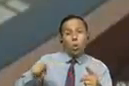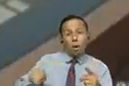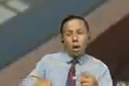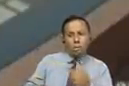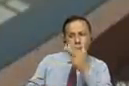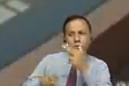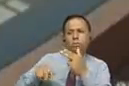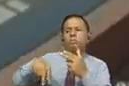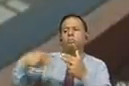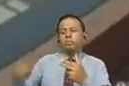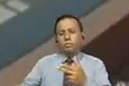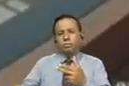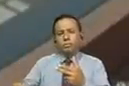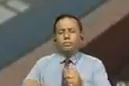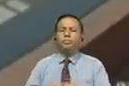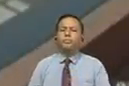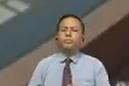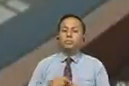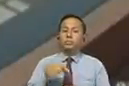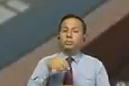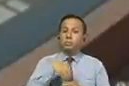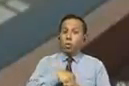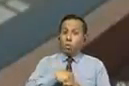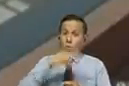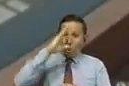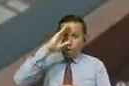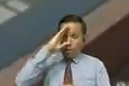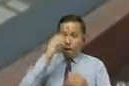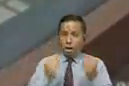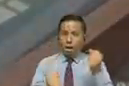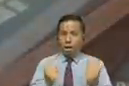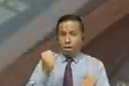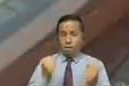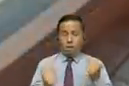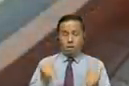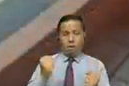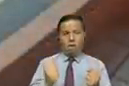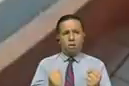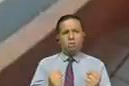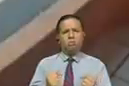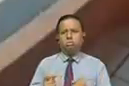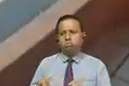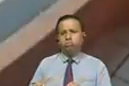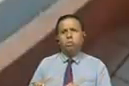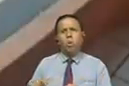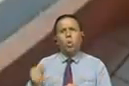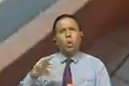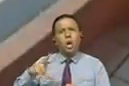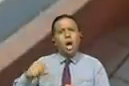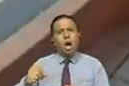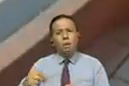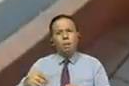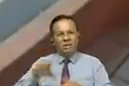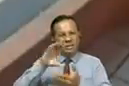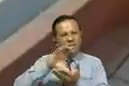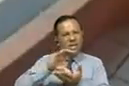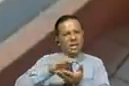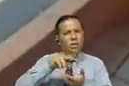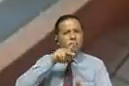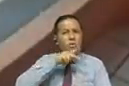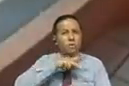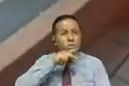El cruce de balas entre delincuentes y guardias del blindado sucedió en plena avenida Paulo Emilio Macías en el centro de Puerto